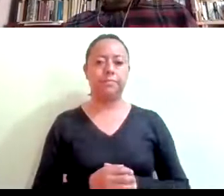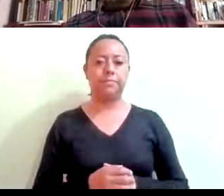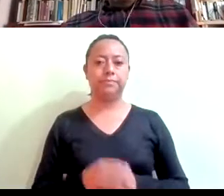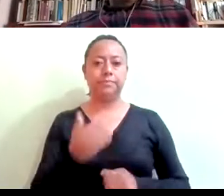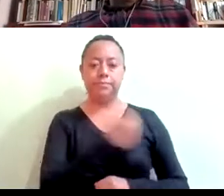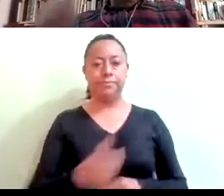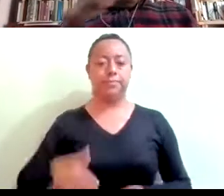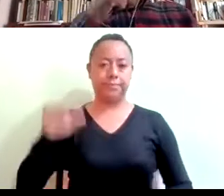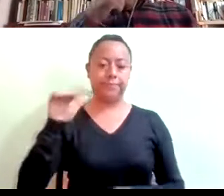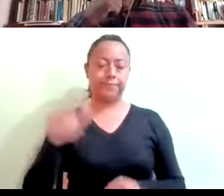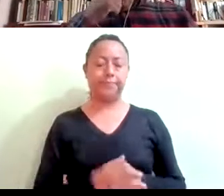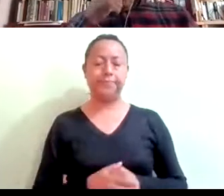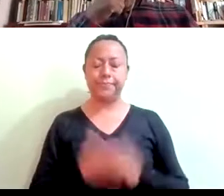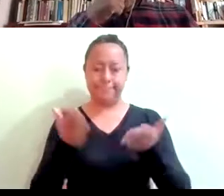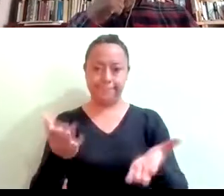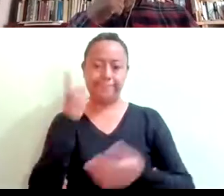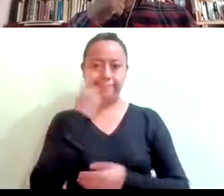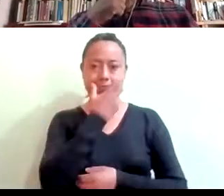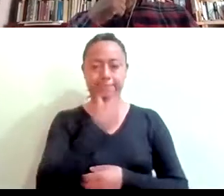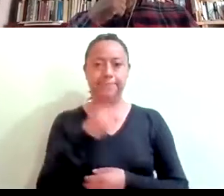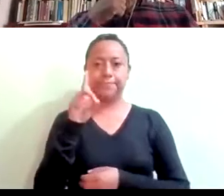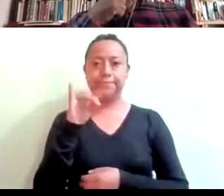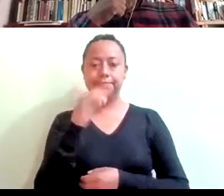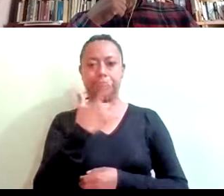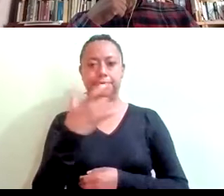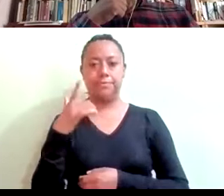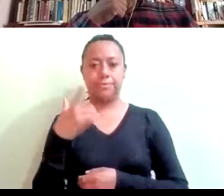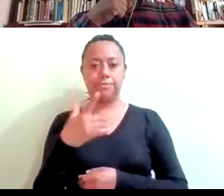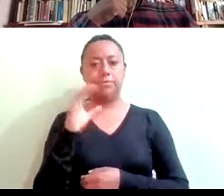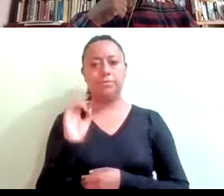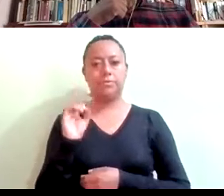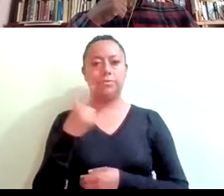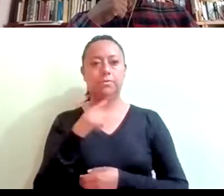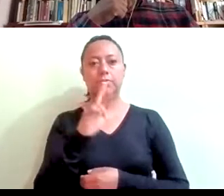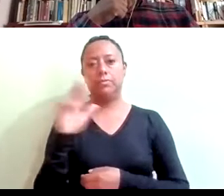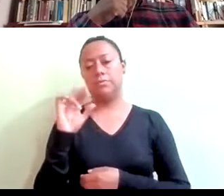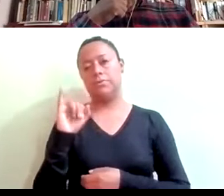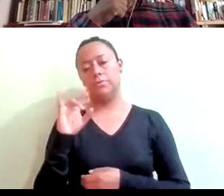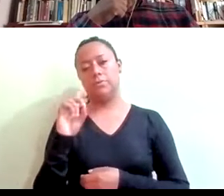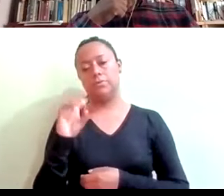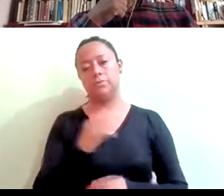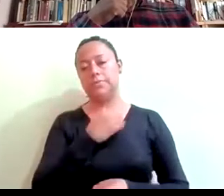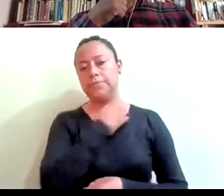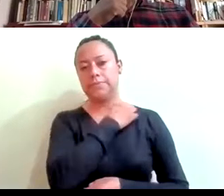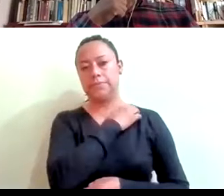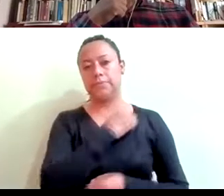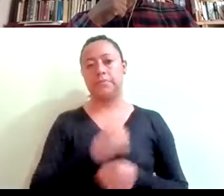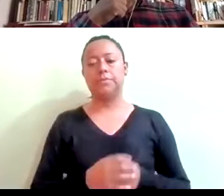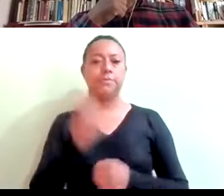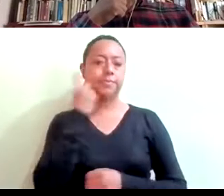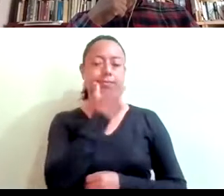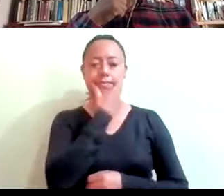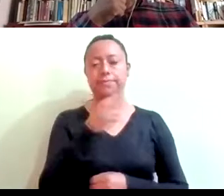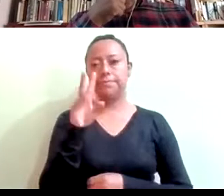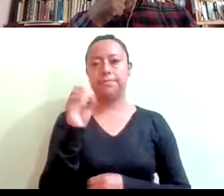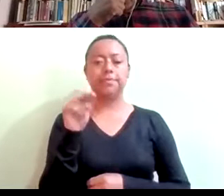Adelante, diputado Diego Garrido. Solamente preguntar si alguna de las observaciones enviadas por el diputado von Roerich fueron incorporadas